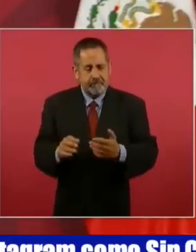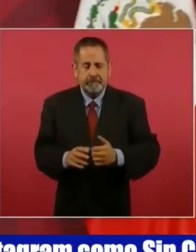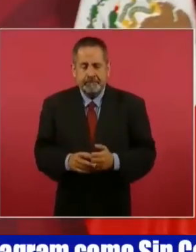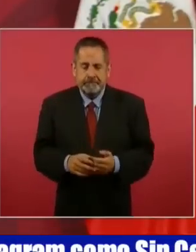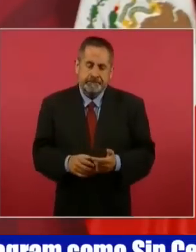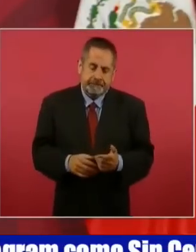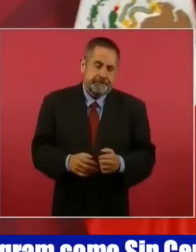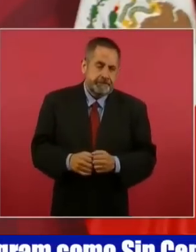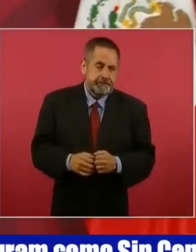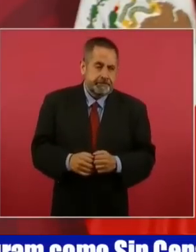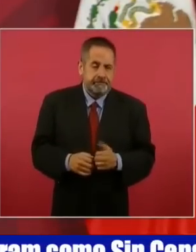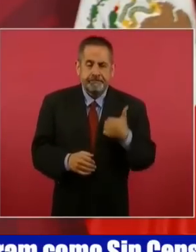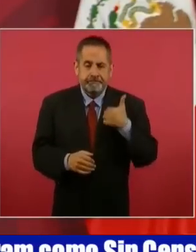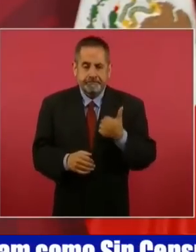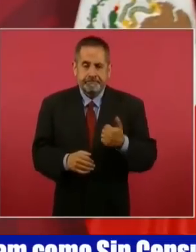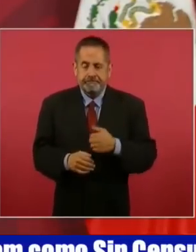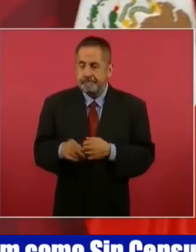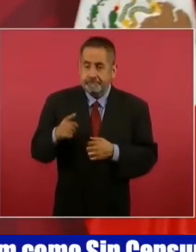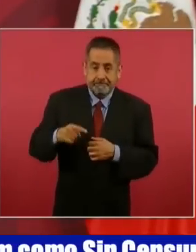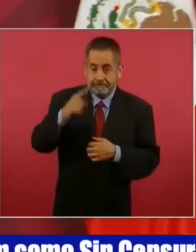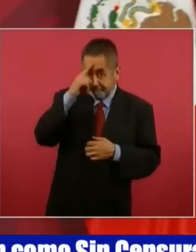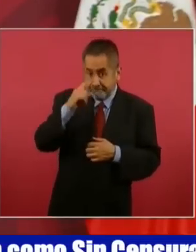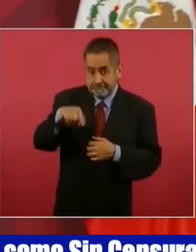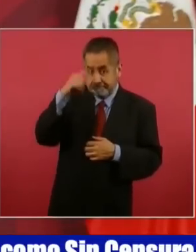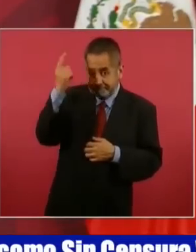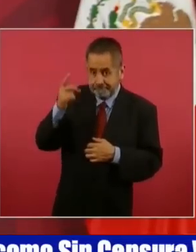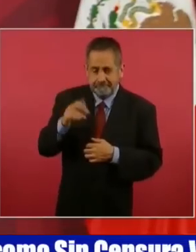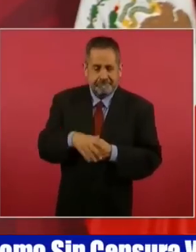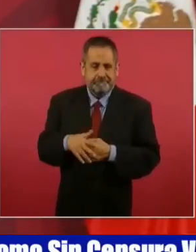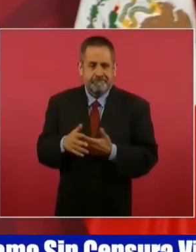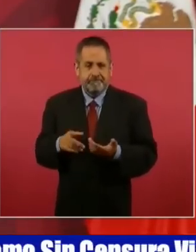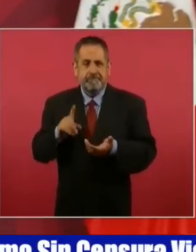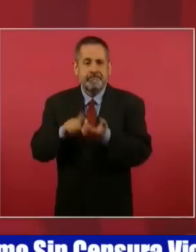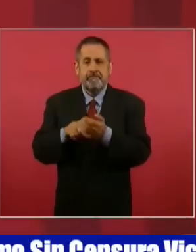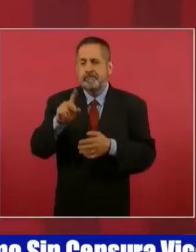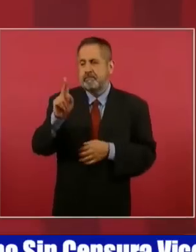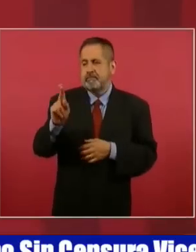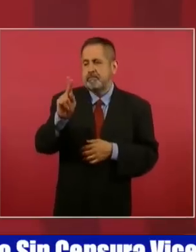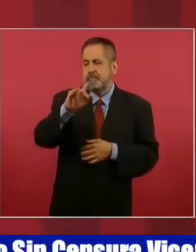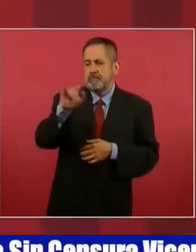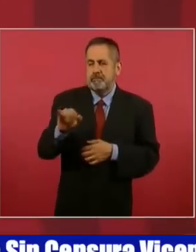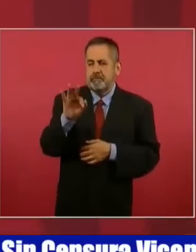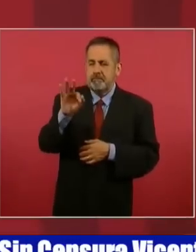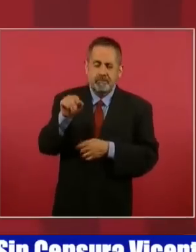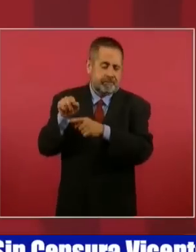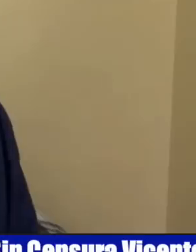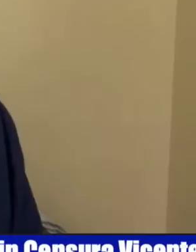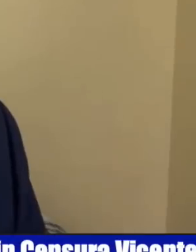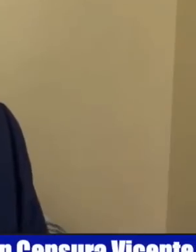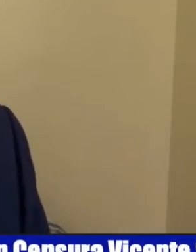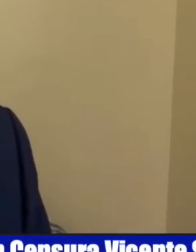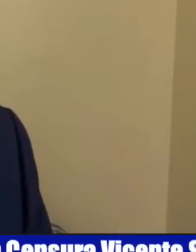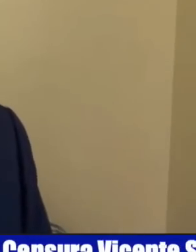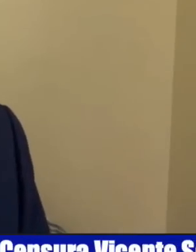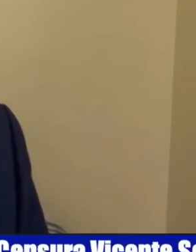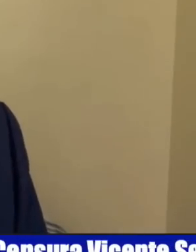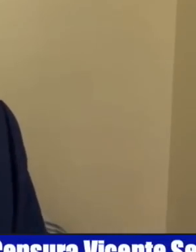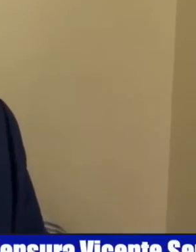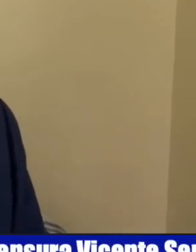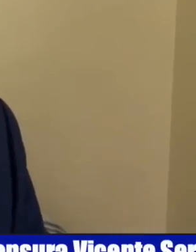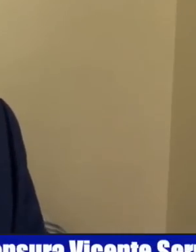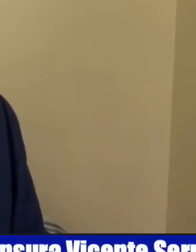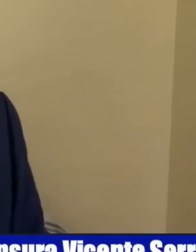entiendo que no es fácil. El caso... Pues no sé tú qué digas, no sé qué pienses,